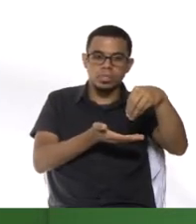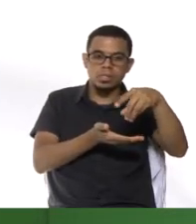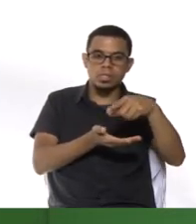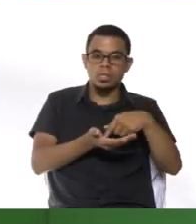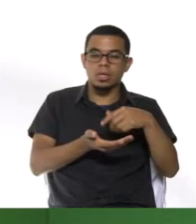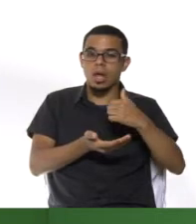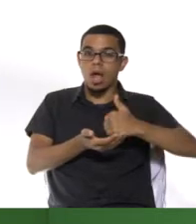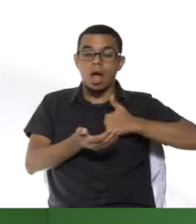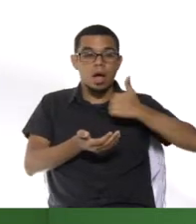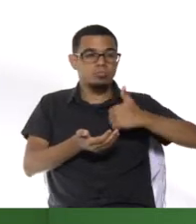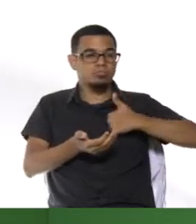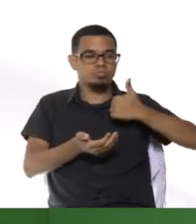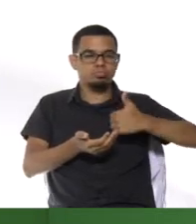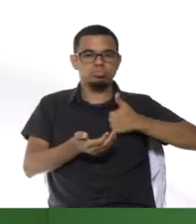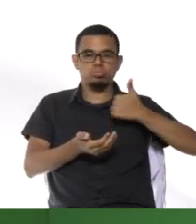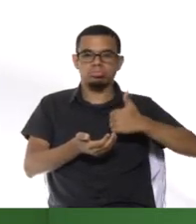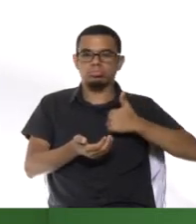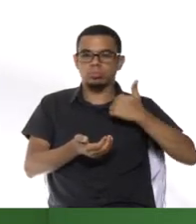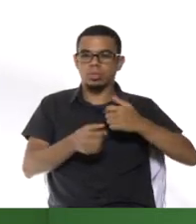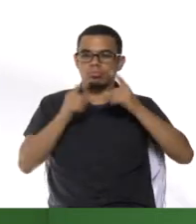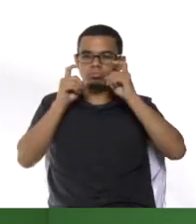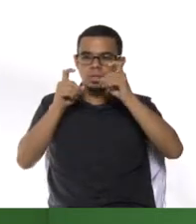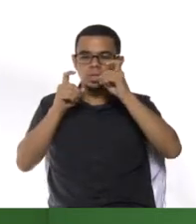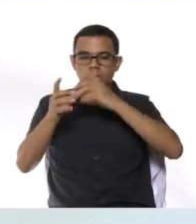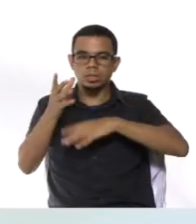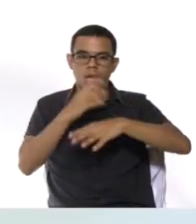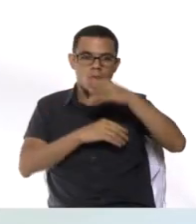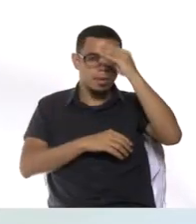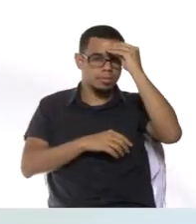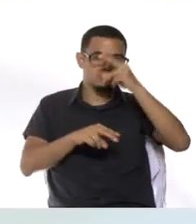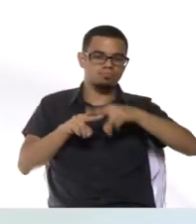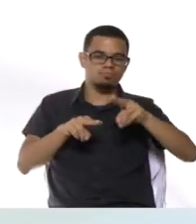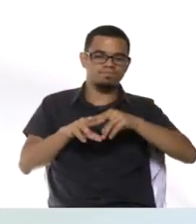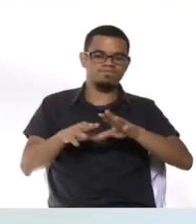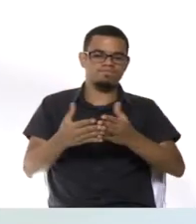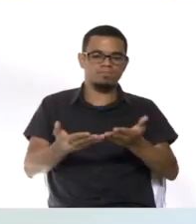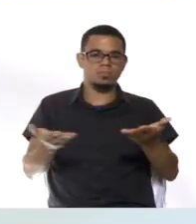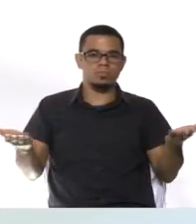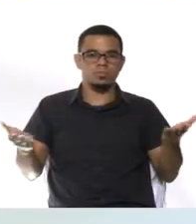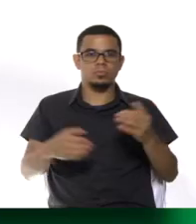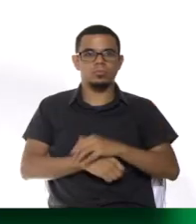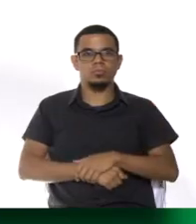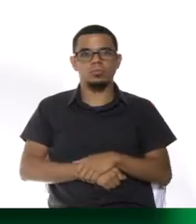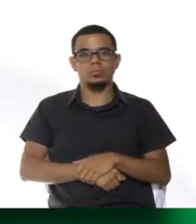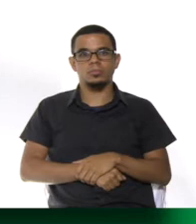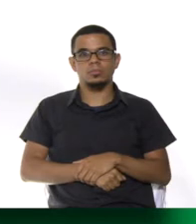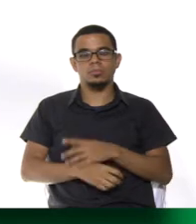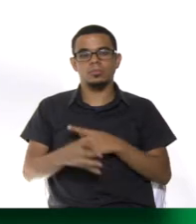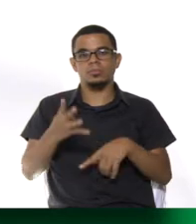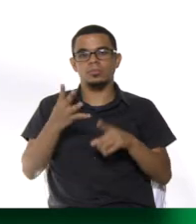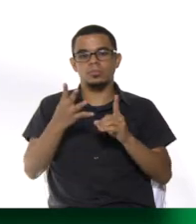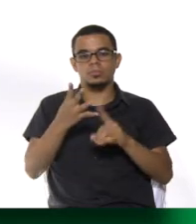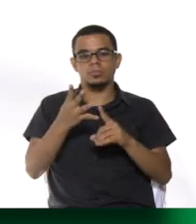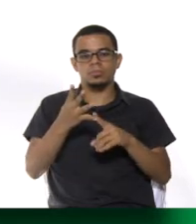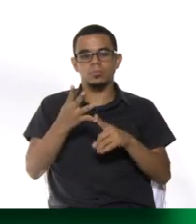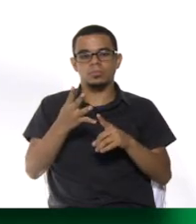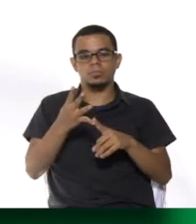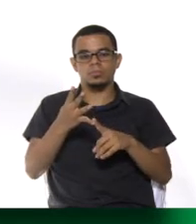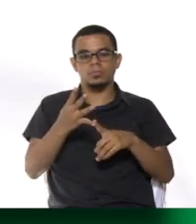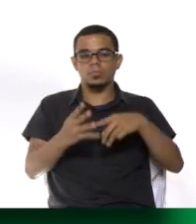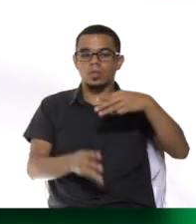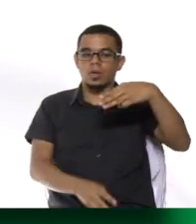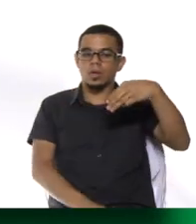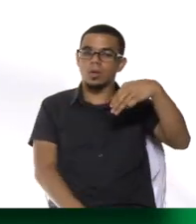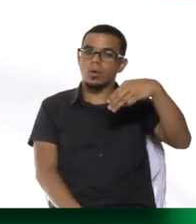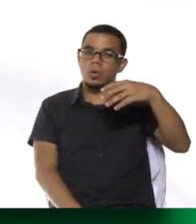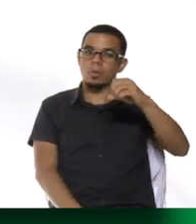múltiples aprovechamientos desde el punto de vista de la enseñanza-aprendizaje de nuestros niños. Otro es un juego conocido como